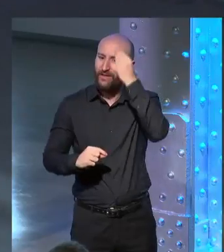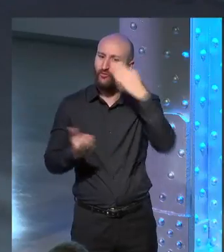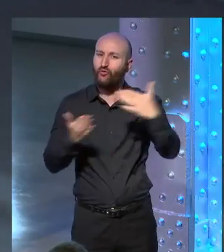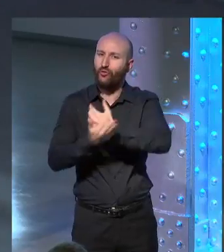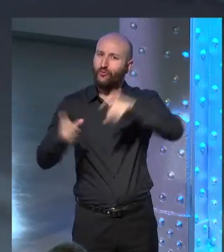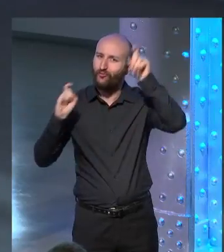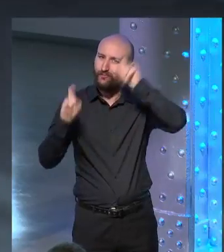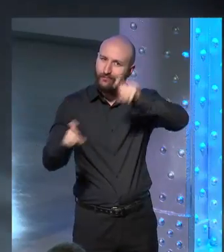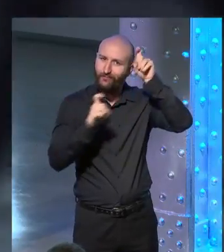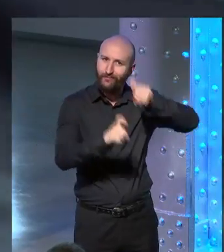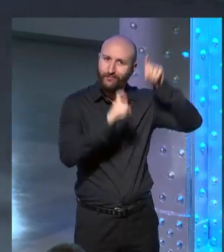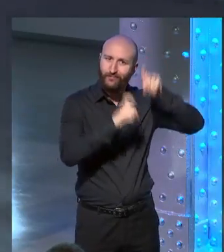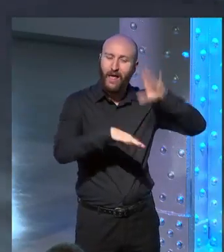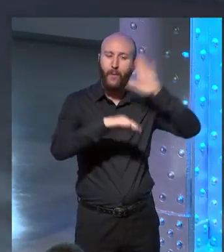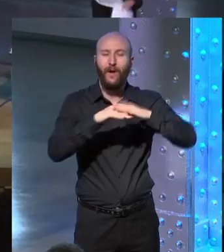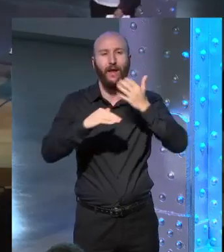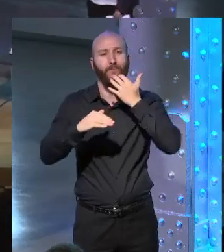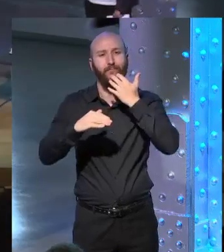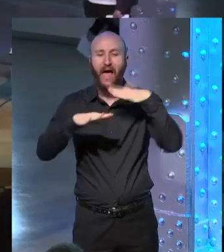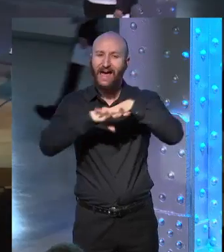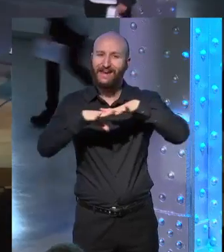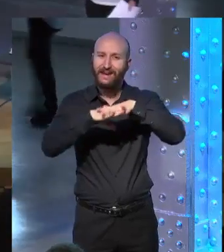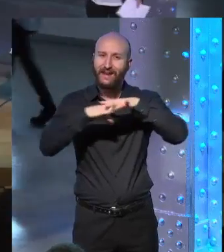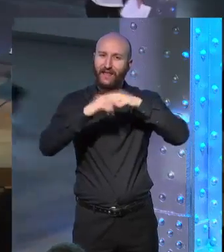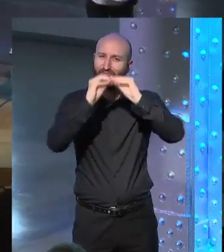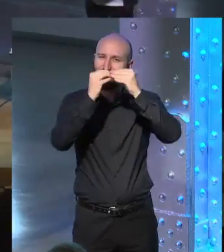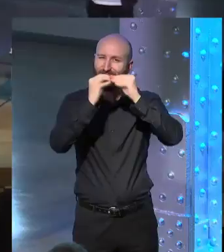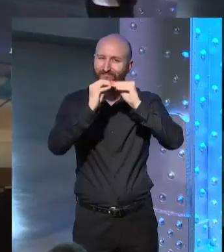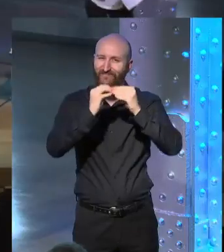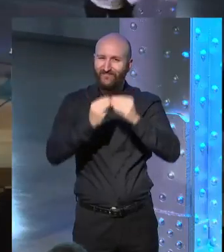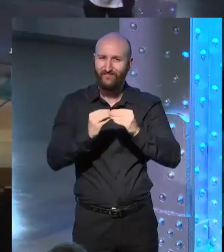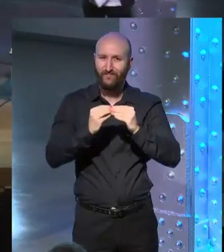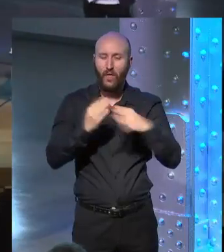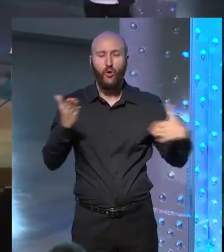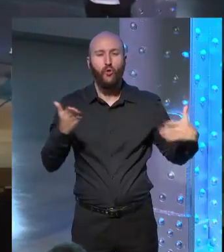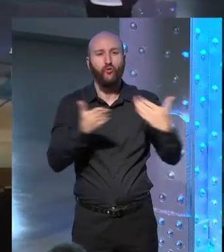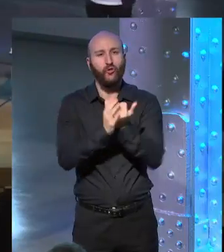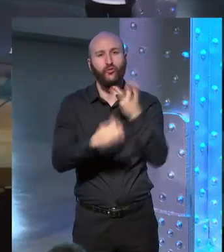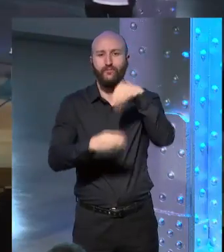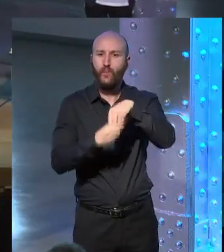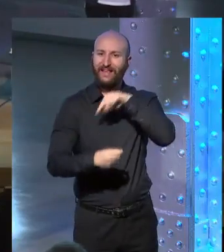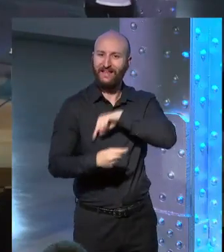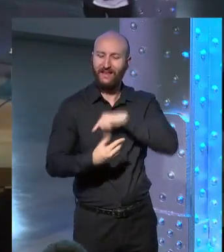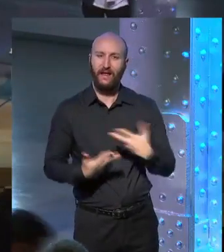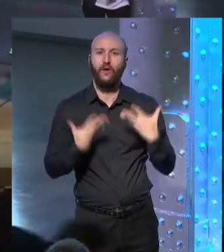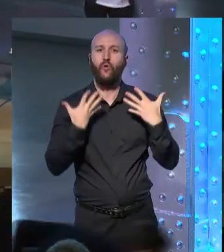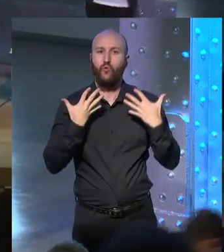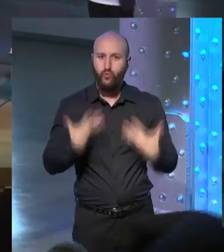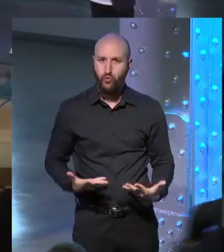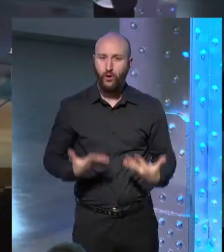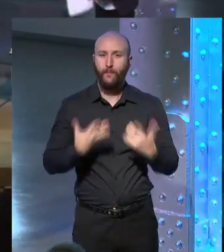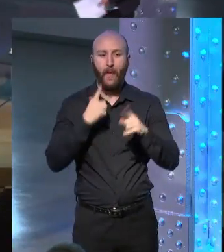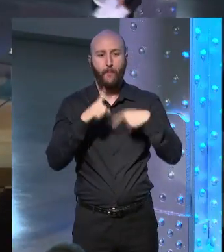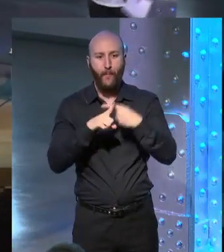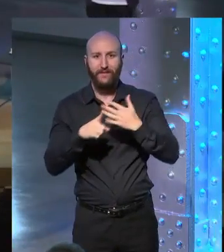todos, a tejer una red en la que todos podamos sentirnos a gusto y hacer a nuestros hijos y a los menores